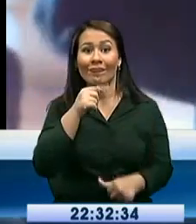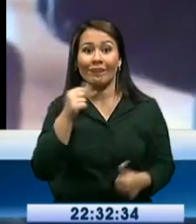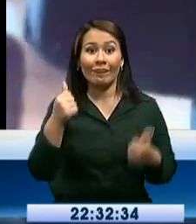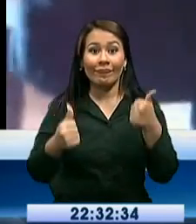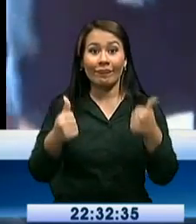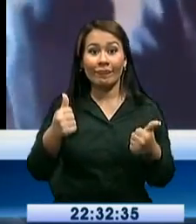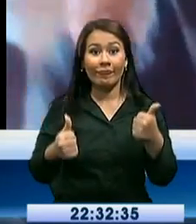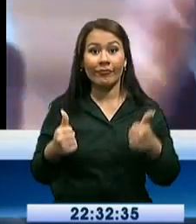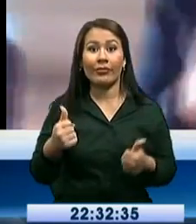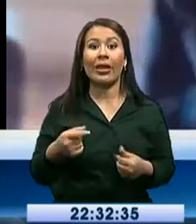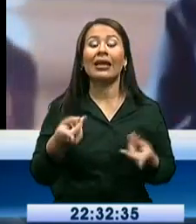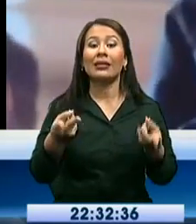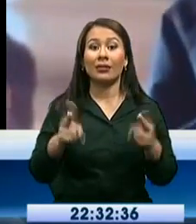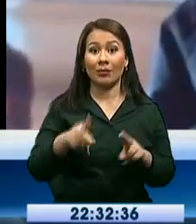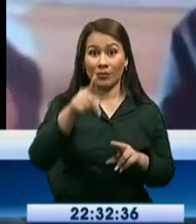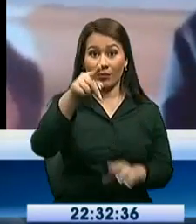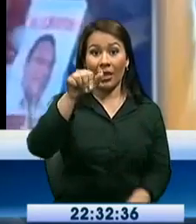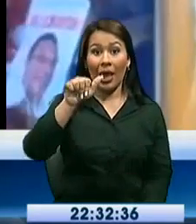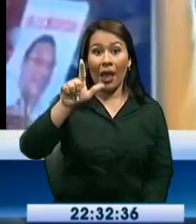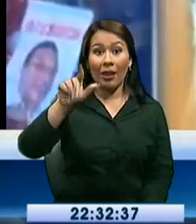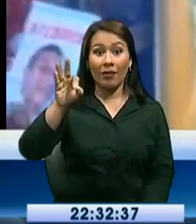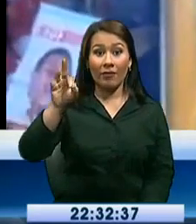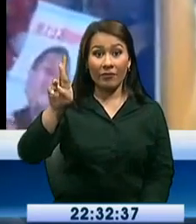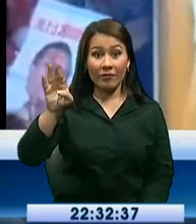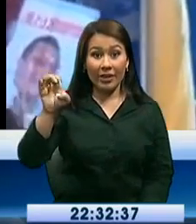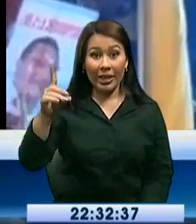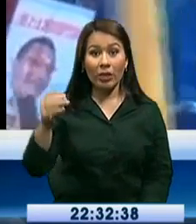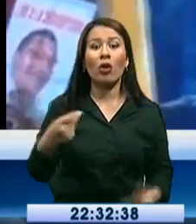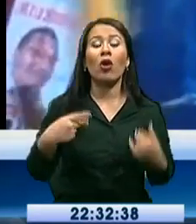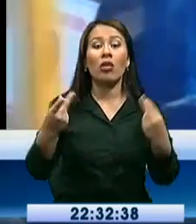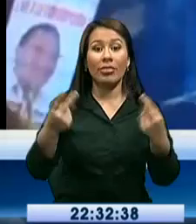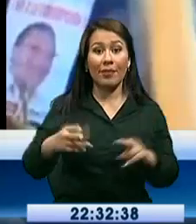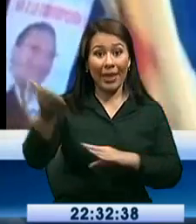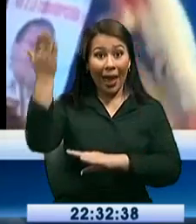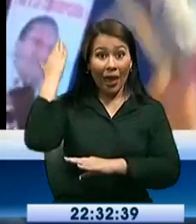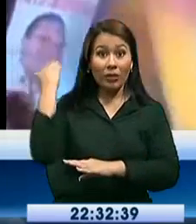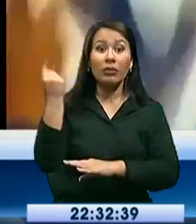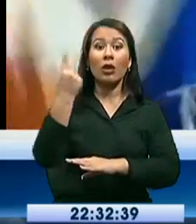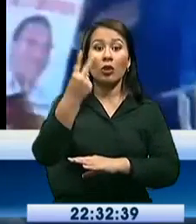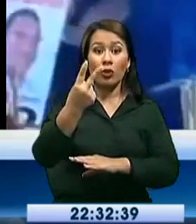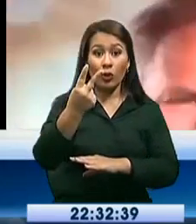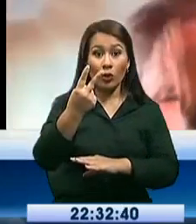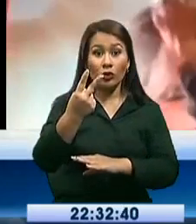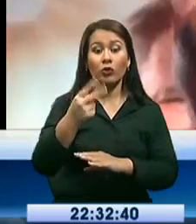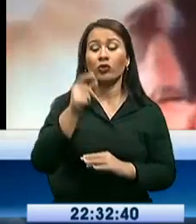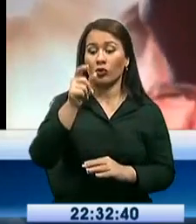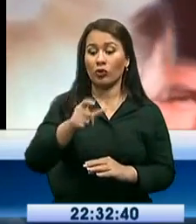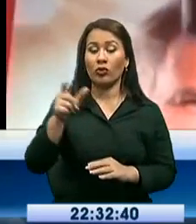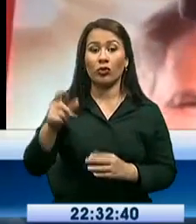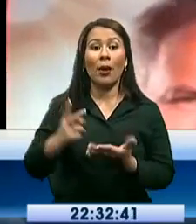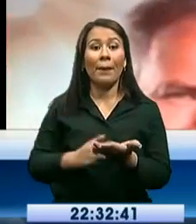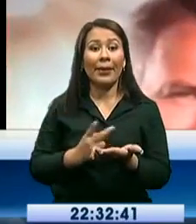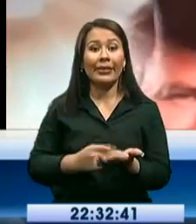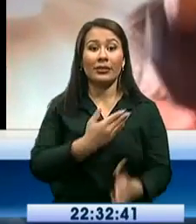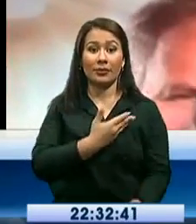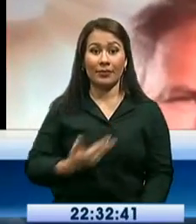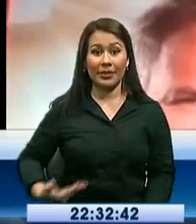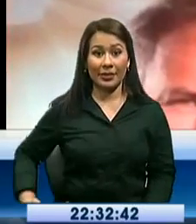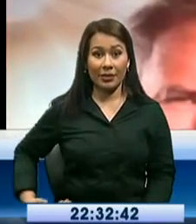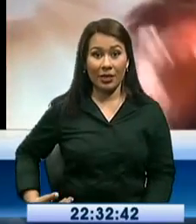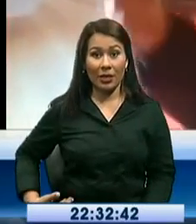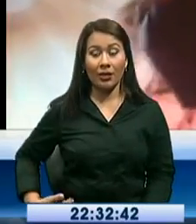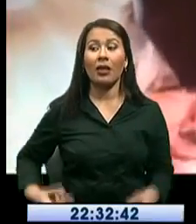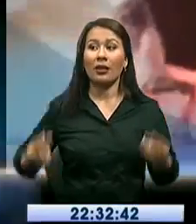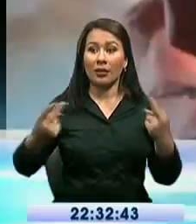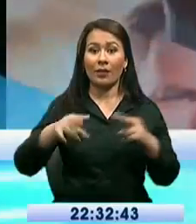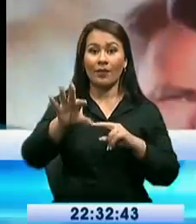Acción Popular, un partido que en dos oportunidades ha sido gobierno, fundada por el expresidente Fernando Belaúnde Terry, también eligió